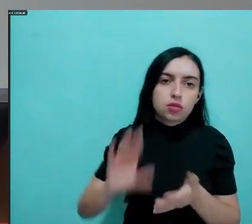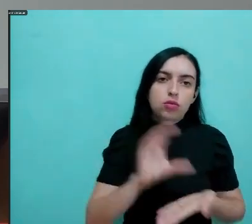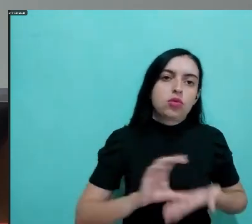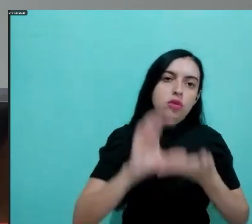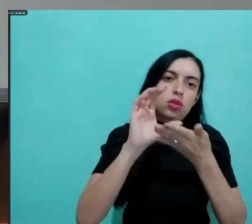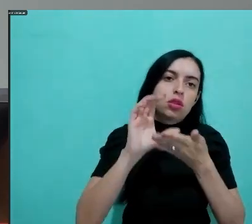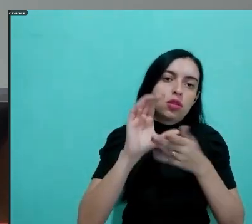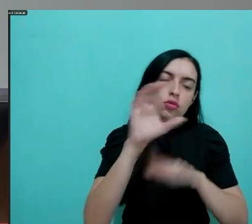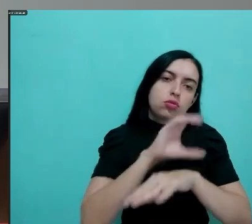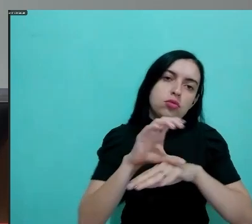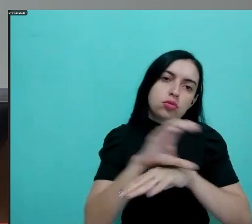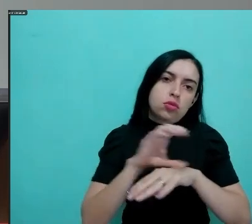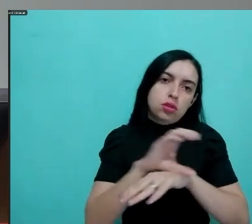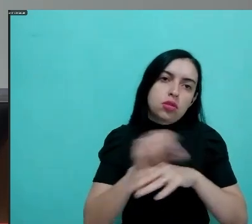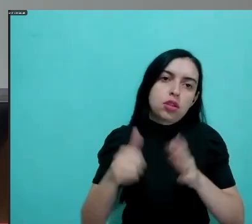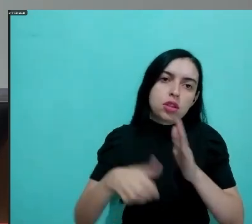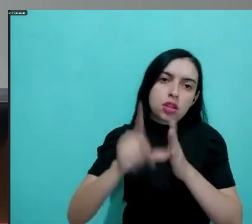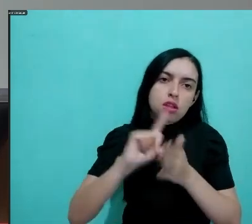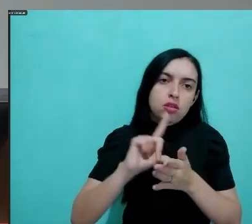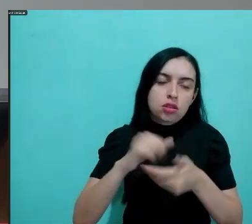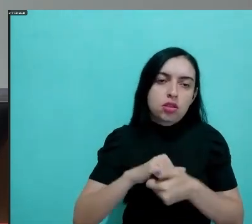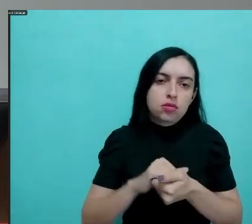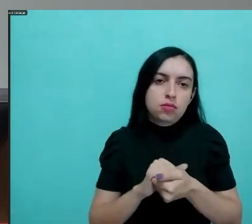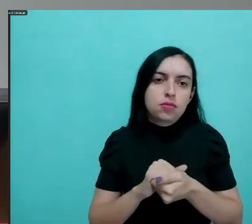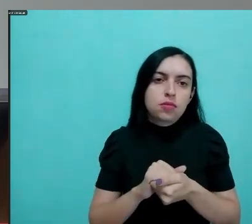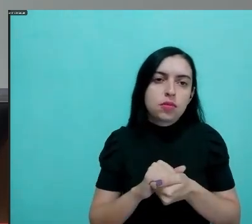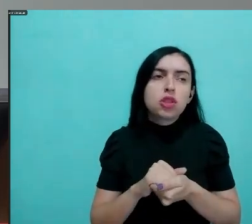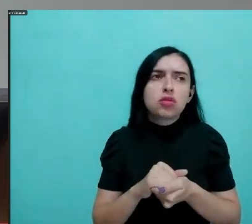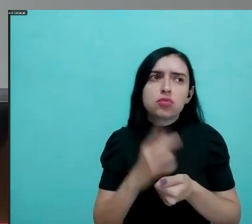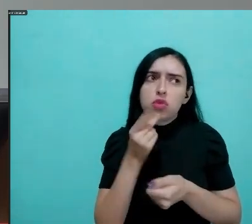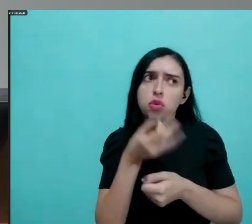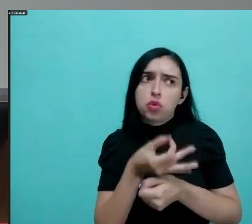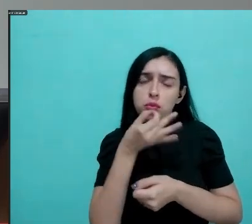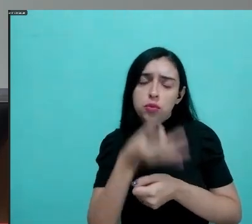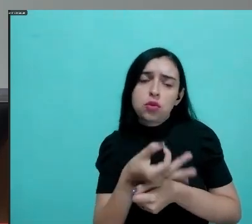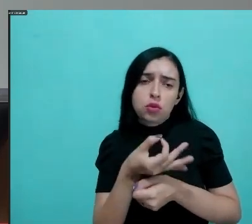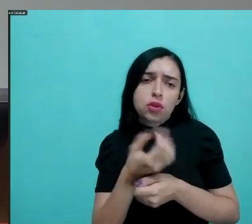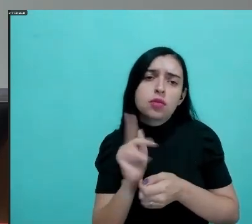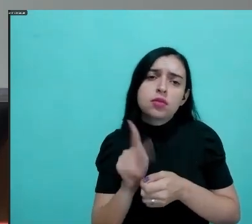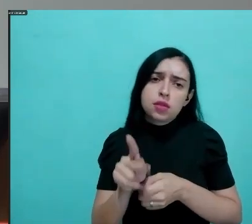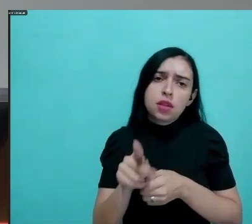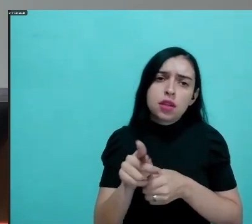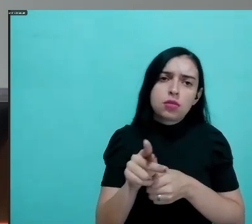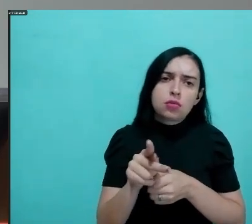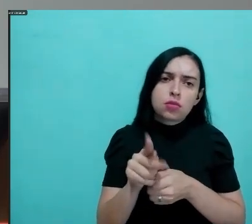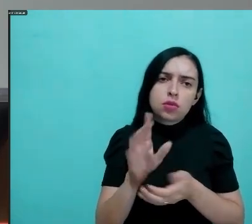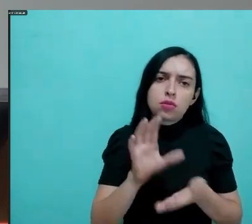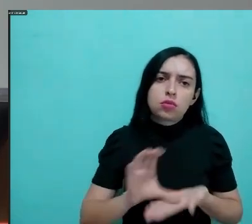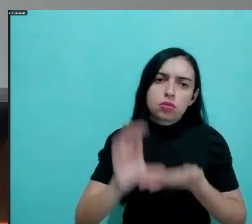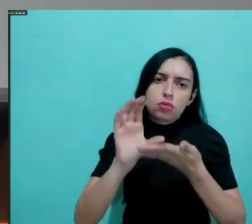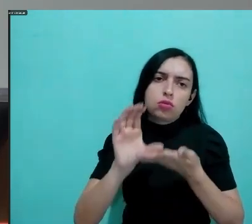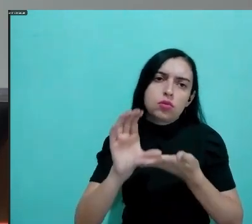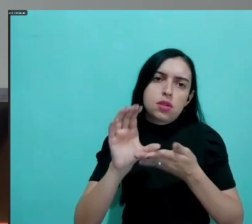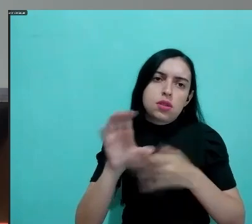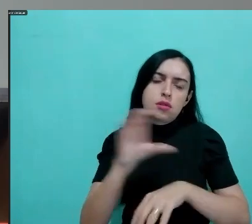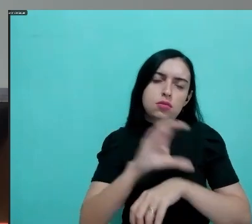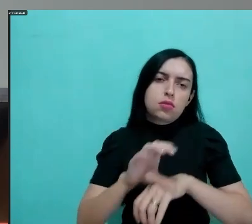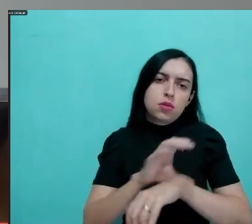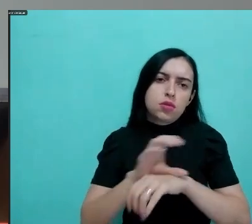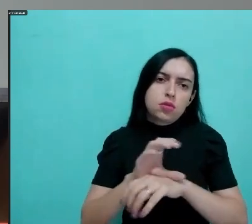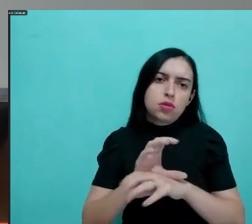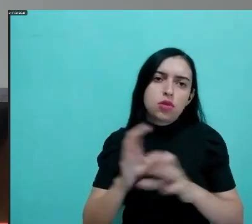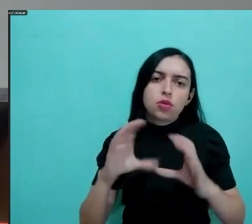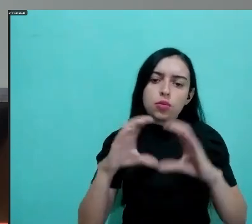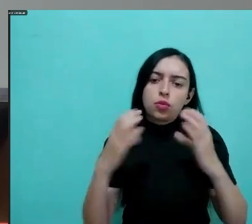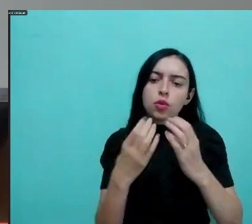Constitucional anteriormente, ha propuesto que se llame al Consejo Constitucional Corte